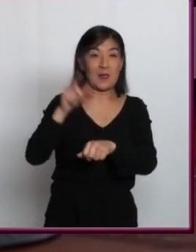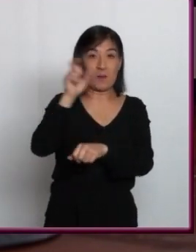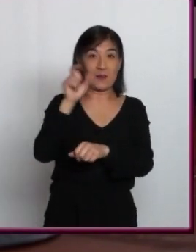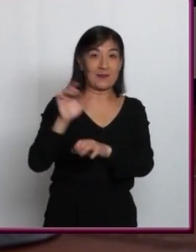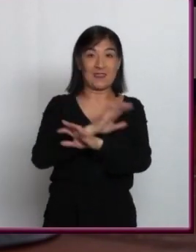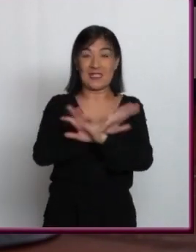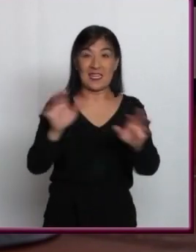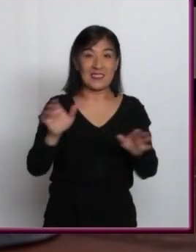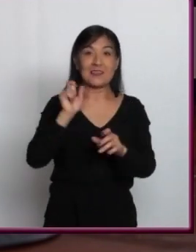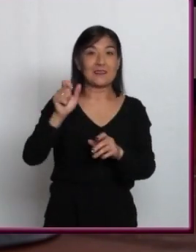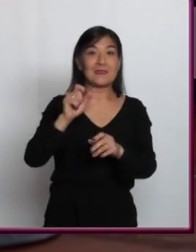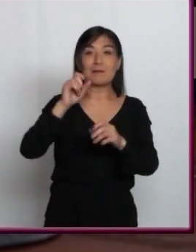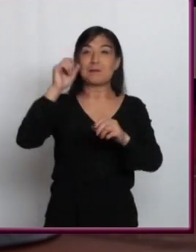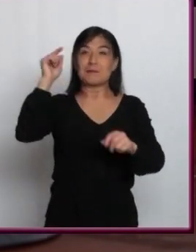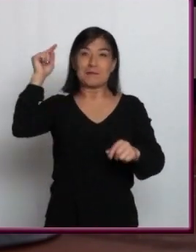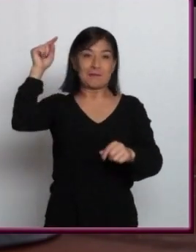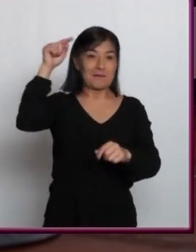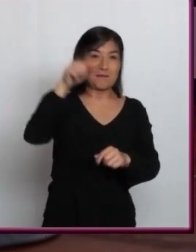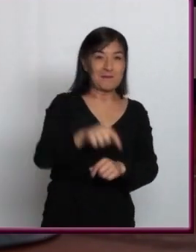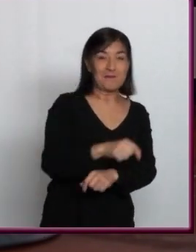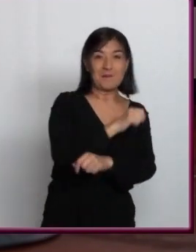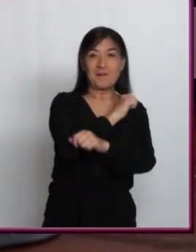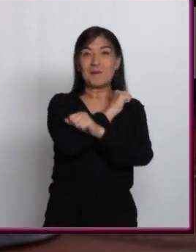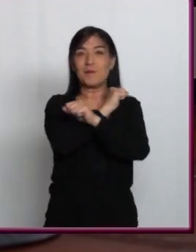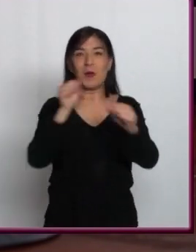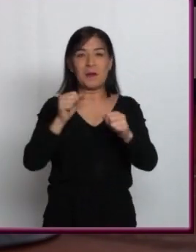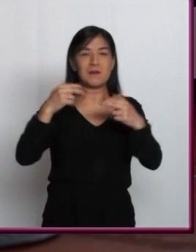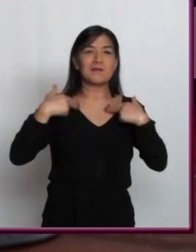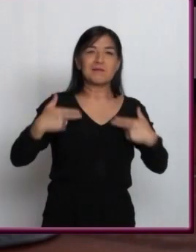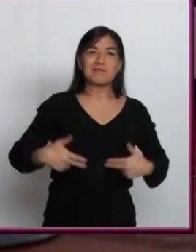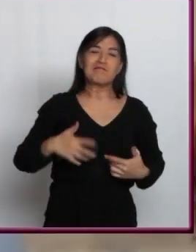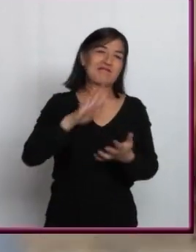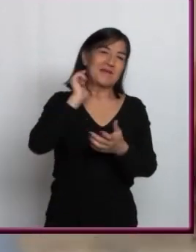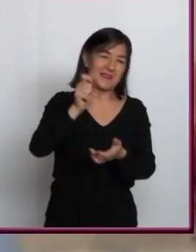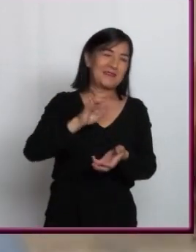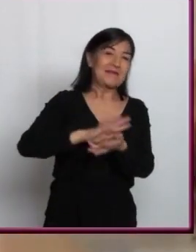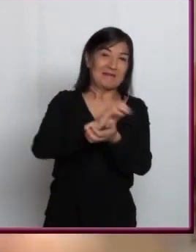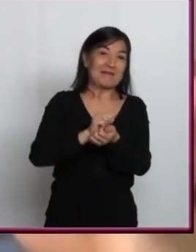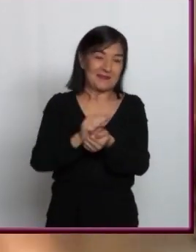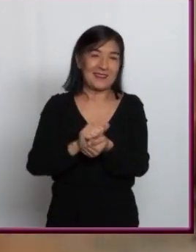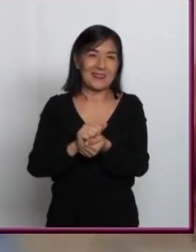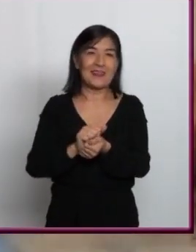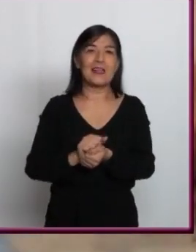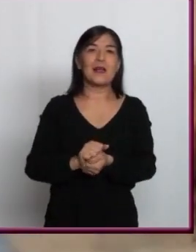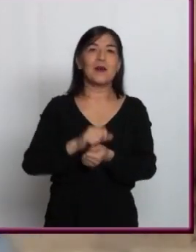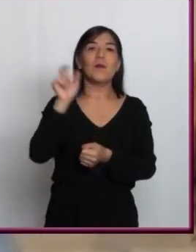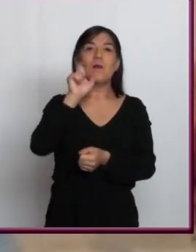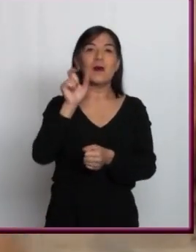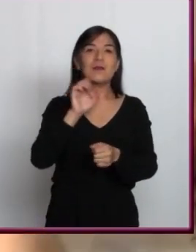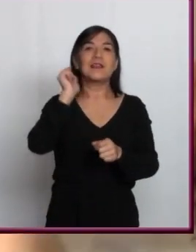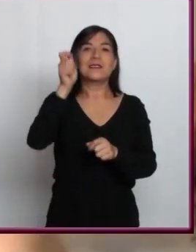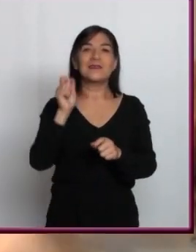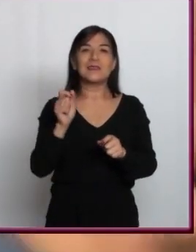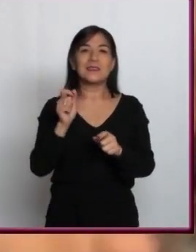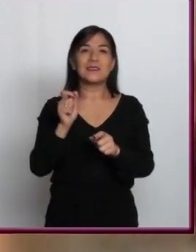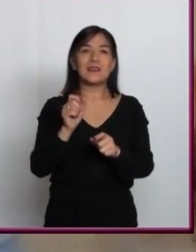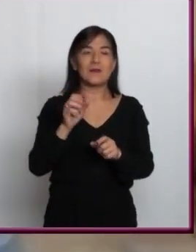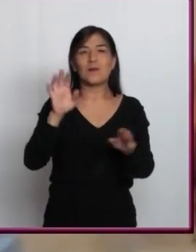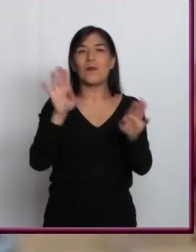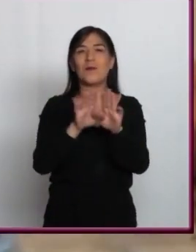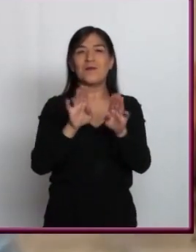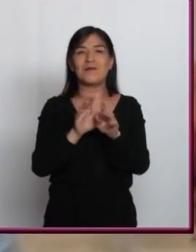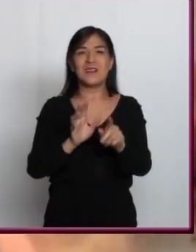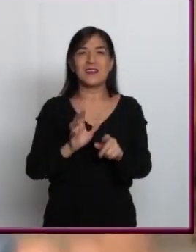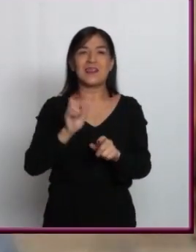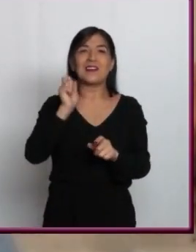bueno, ya la humanidad no va a existir, va a alcanzar a comerse